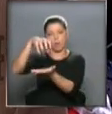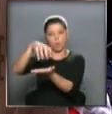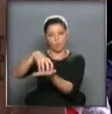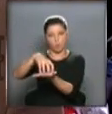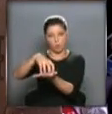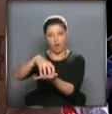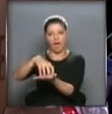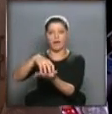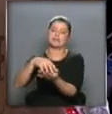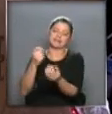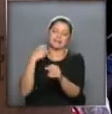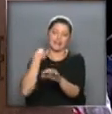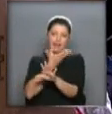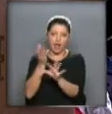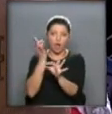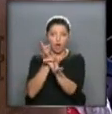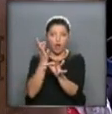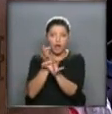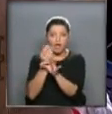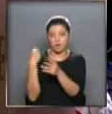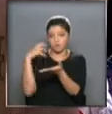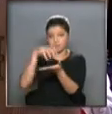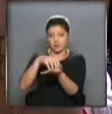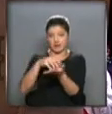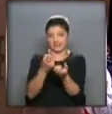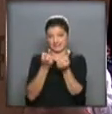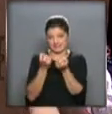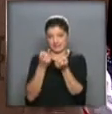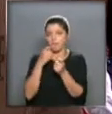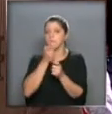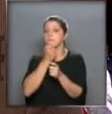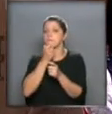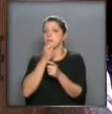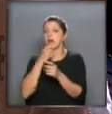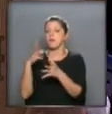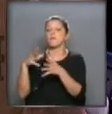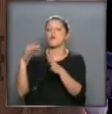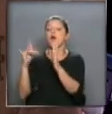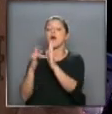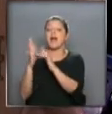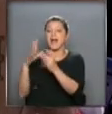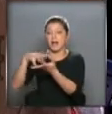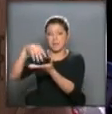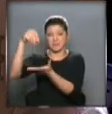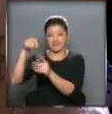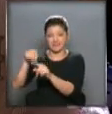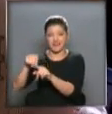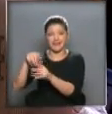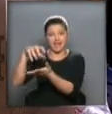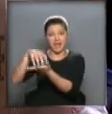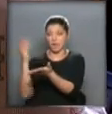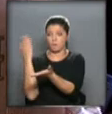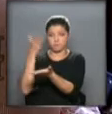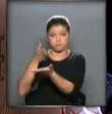una escuela por lo general, excepto, por ejemplo, el coro de la Capilla de Santa Rita, que está en una capilla, pero es abierto para todos los que